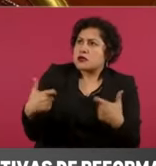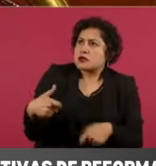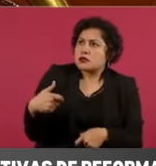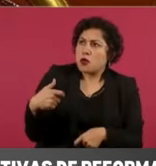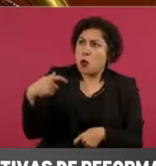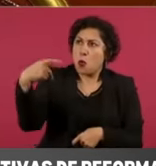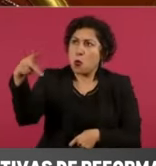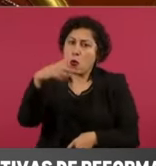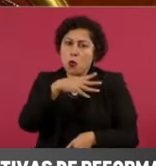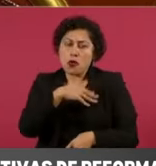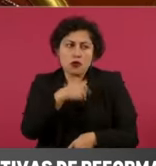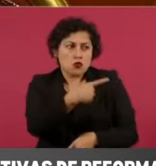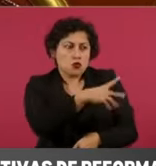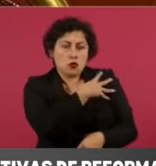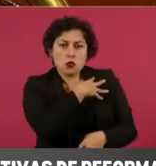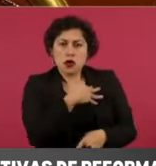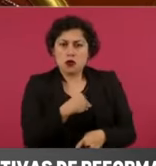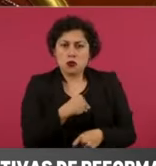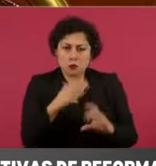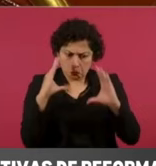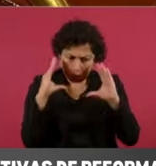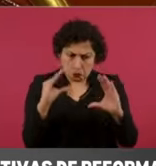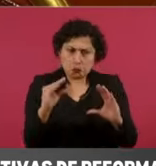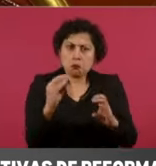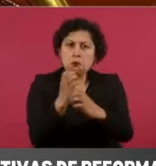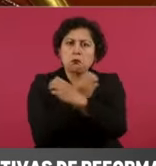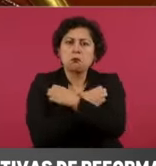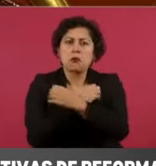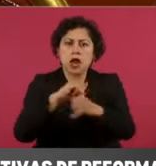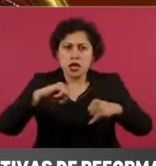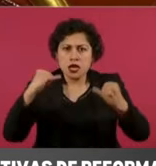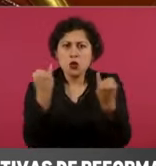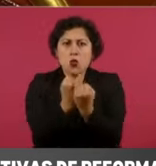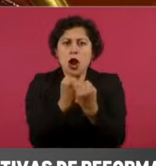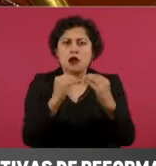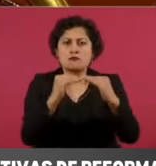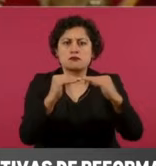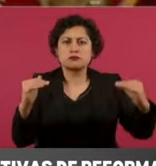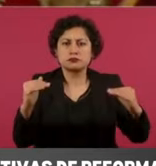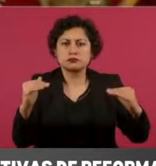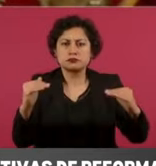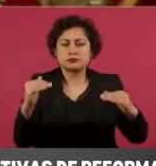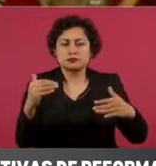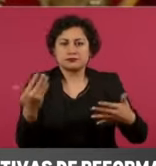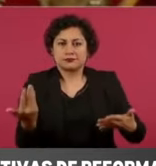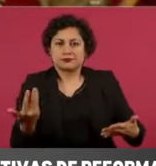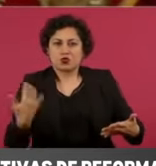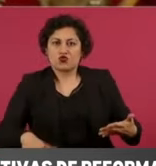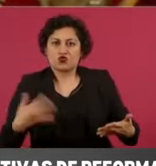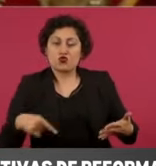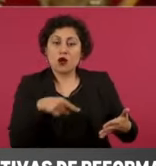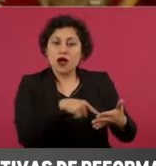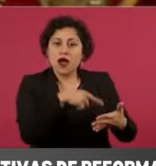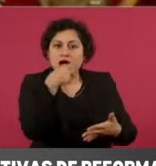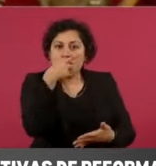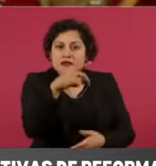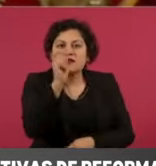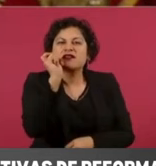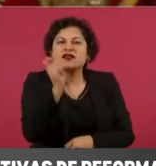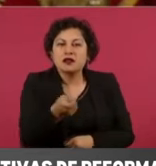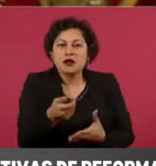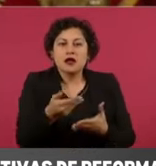ver, sin duda, con la educación pública,